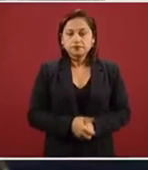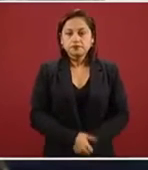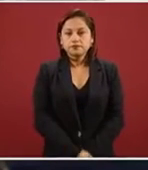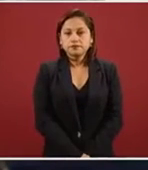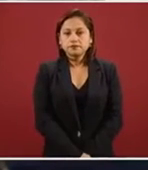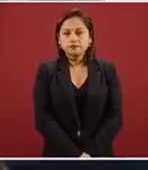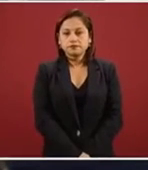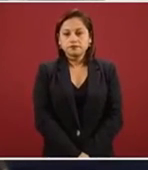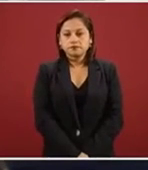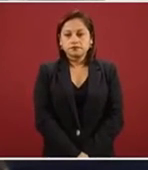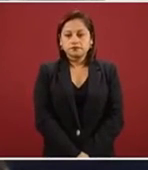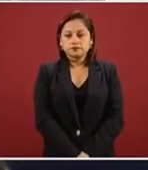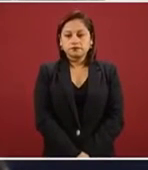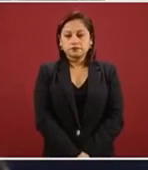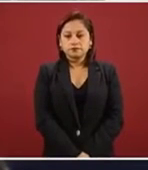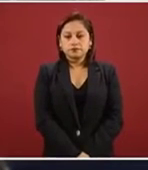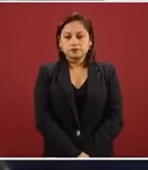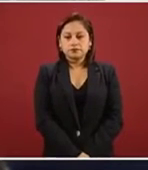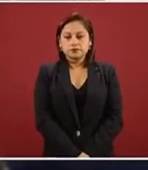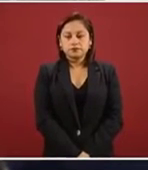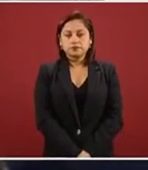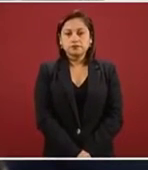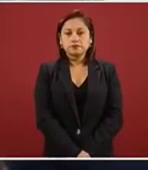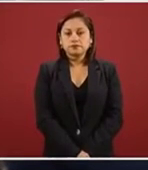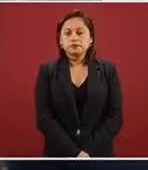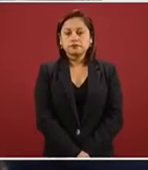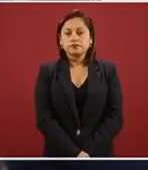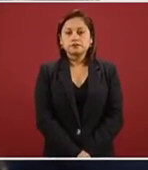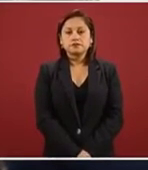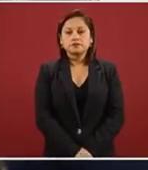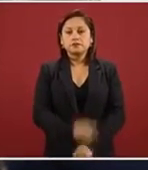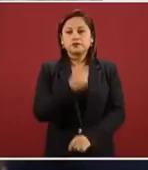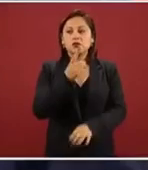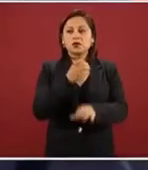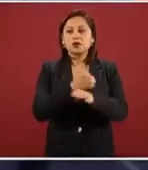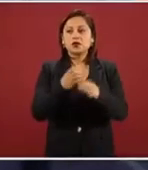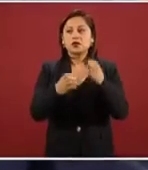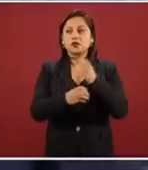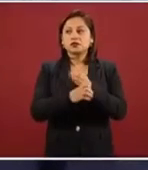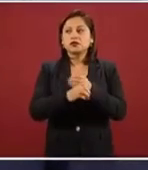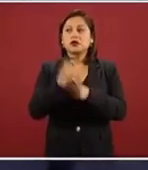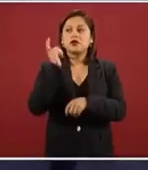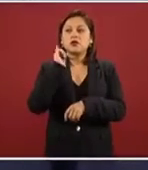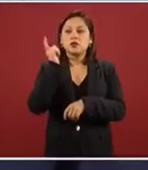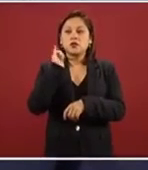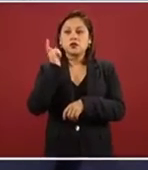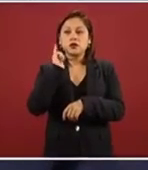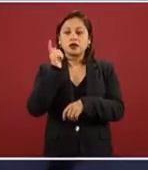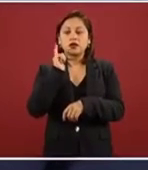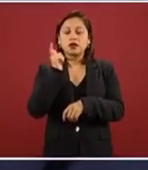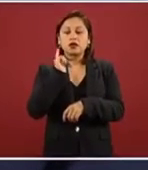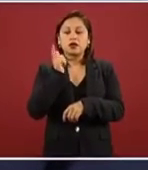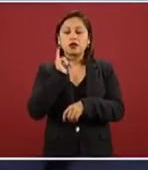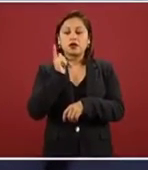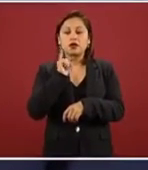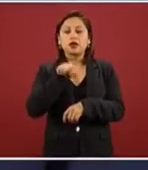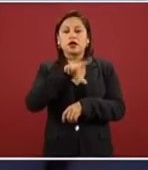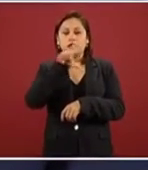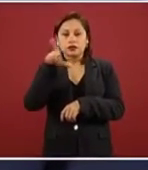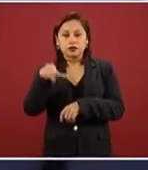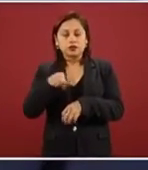ojalá y lo podamos después tratar con más precisión, y hago un llamado para